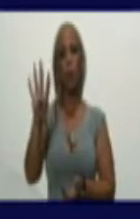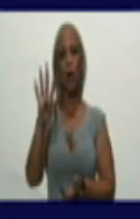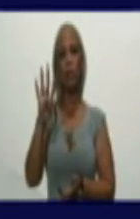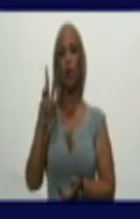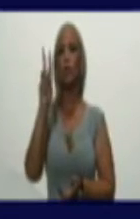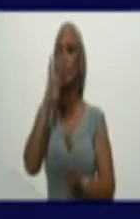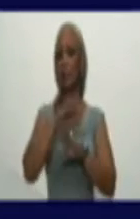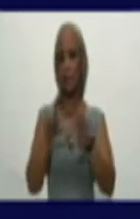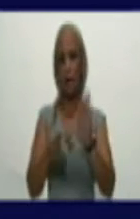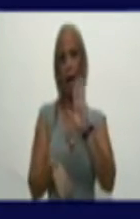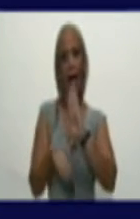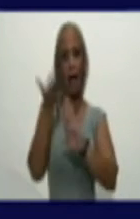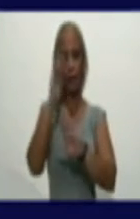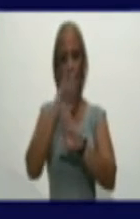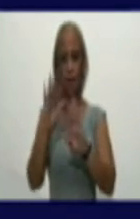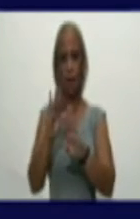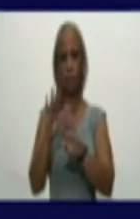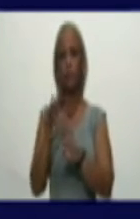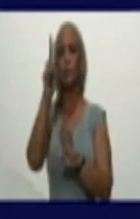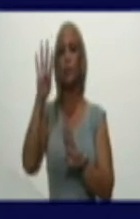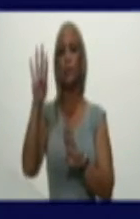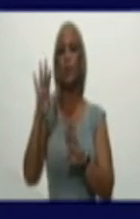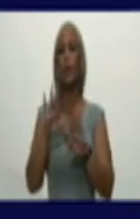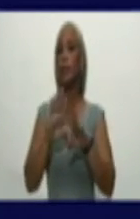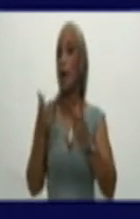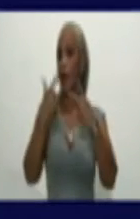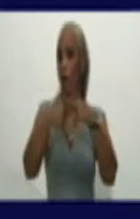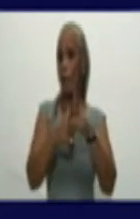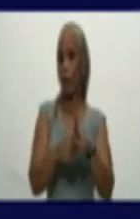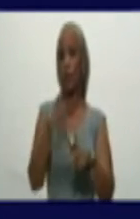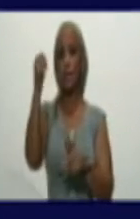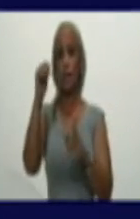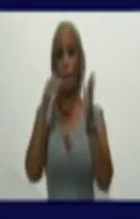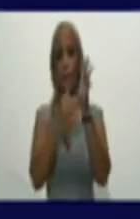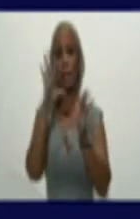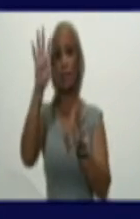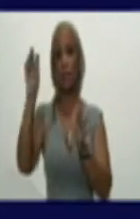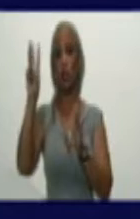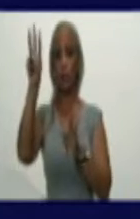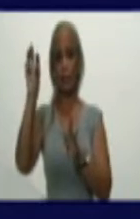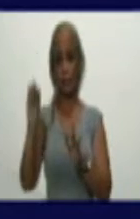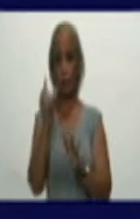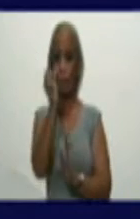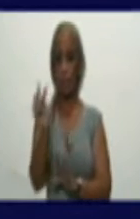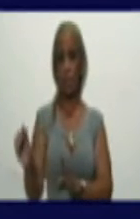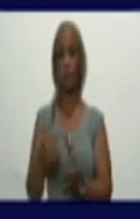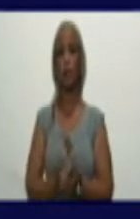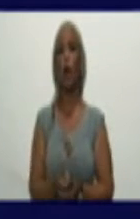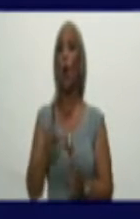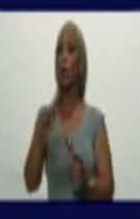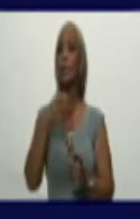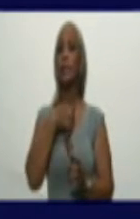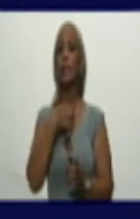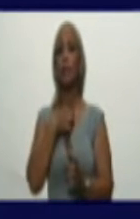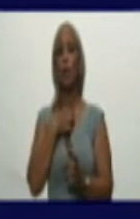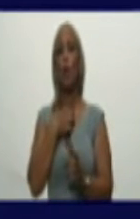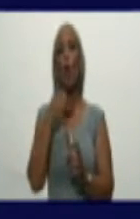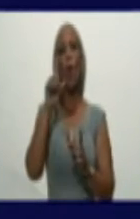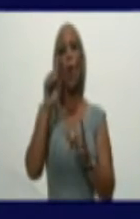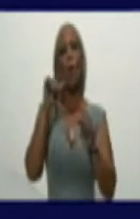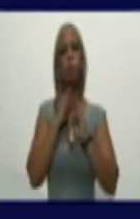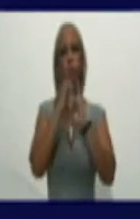341 altas, recuperados tenemos 10.530 pacientes. Hoy tenemos en el reporte 3 pacientes graves y